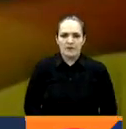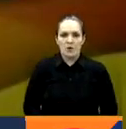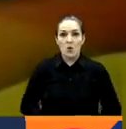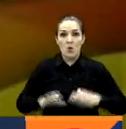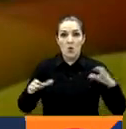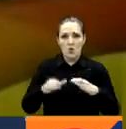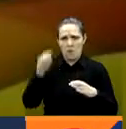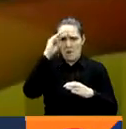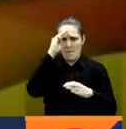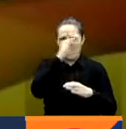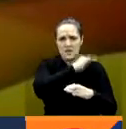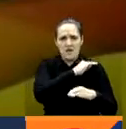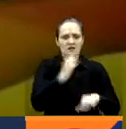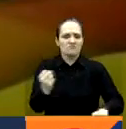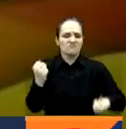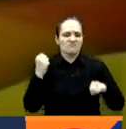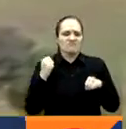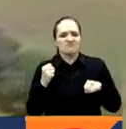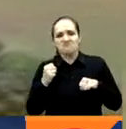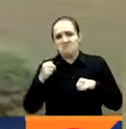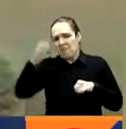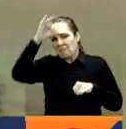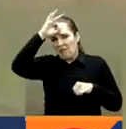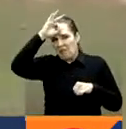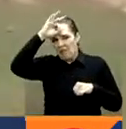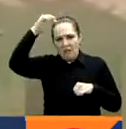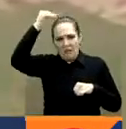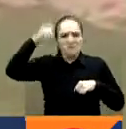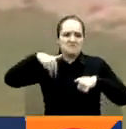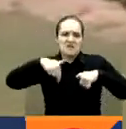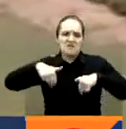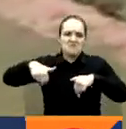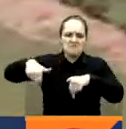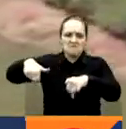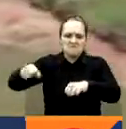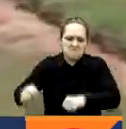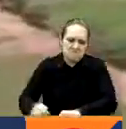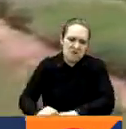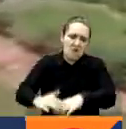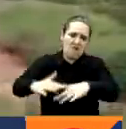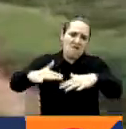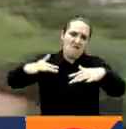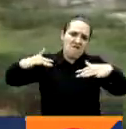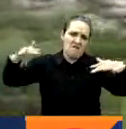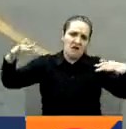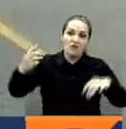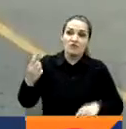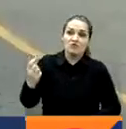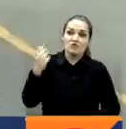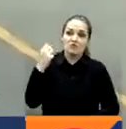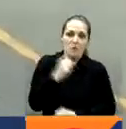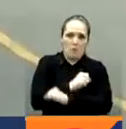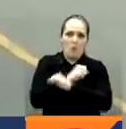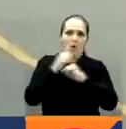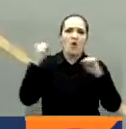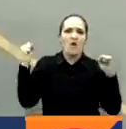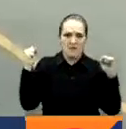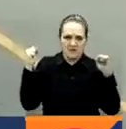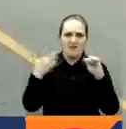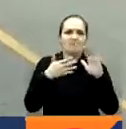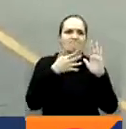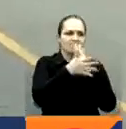vulcano en la segunda división del ejército nacional informó mediante un comunicado de prensa que en hora de la mañana de hoy domingo 13 de febrero